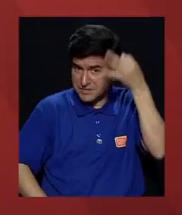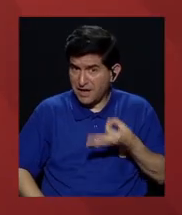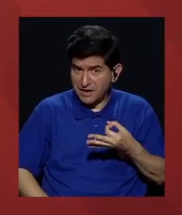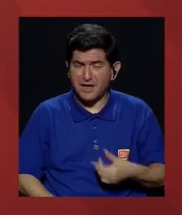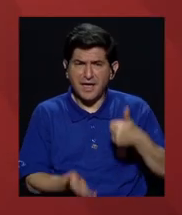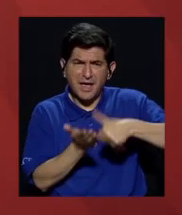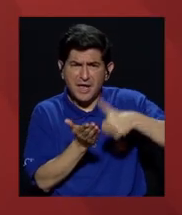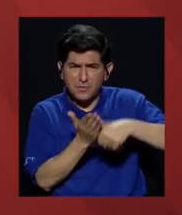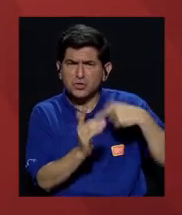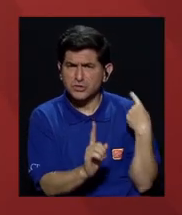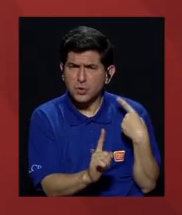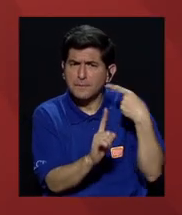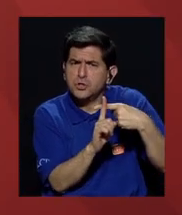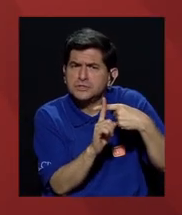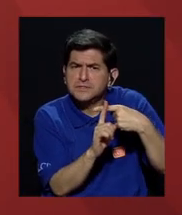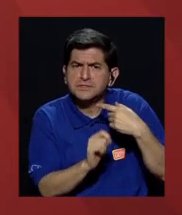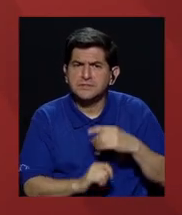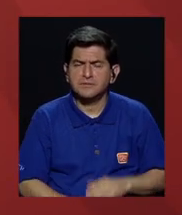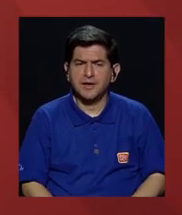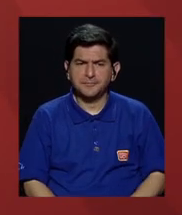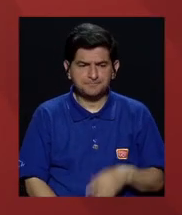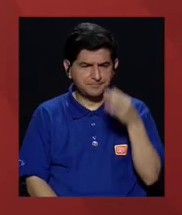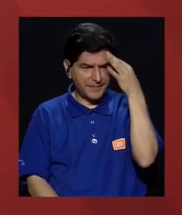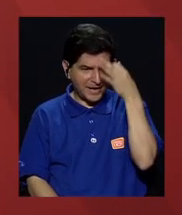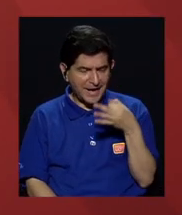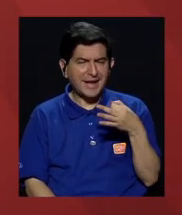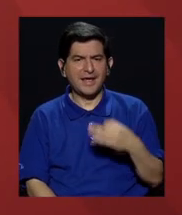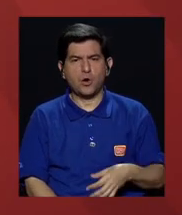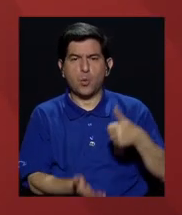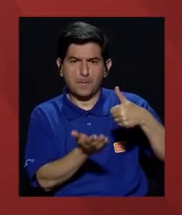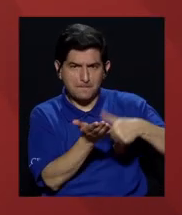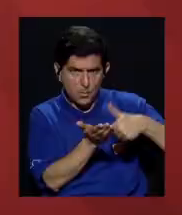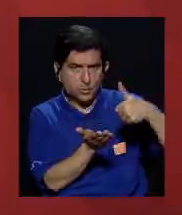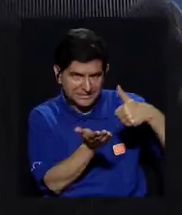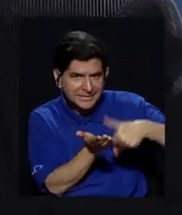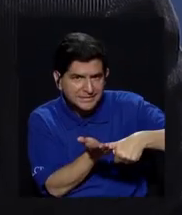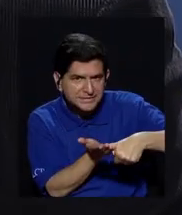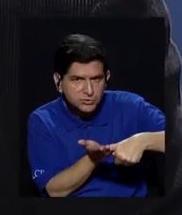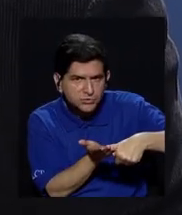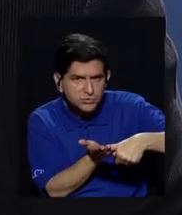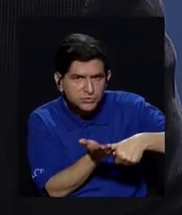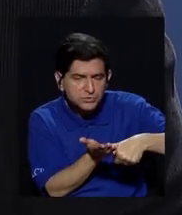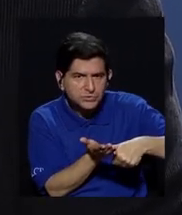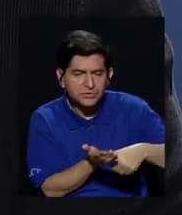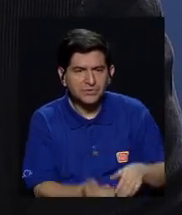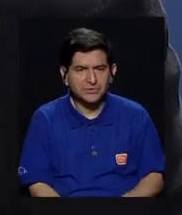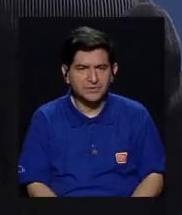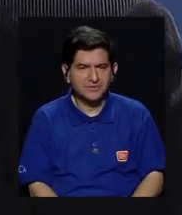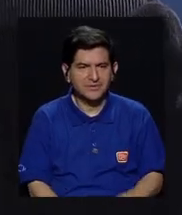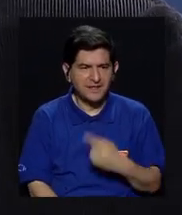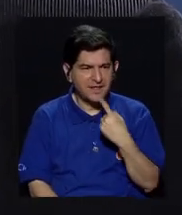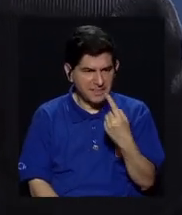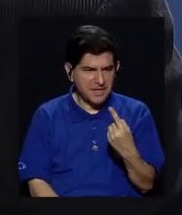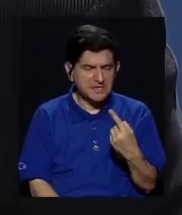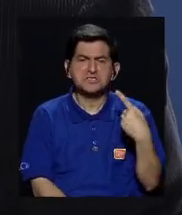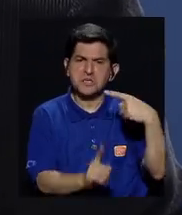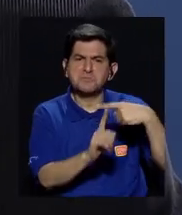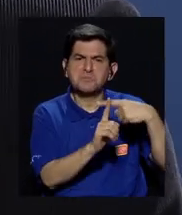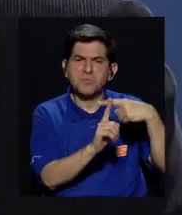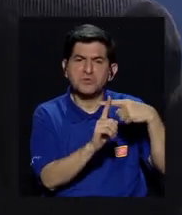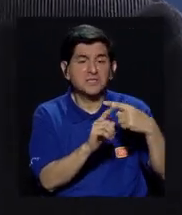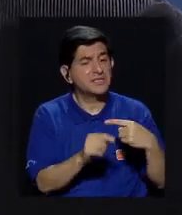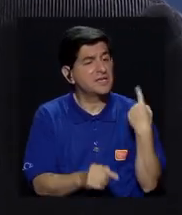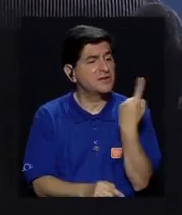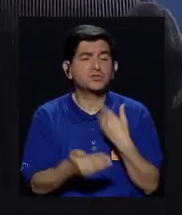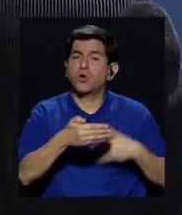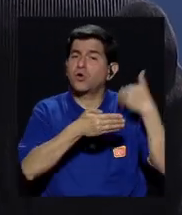interpretar que hay una elección que es muy positiva creo que la elección sólo podemos decir que si va a ser positiva